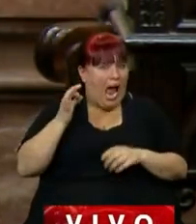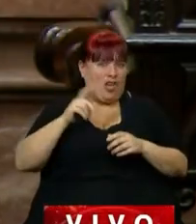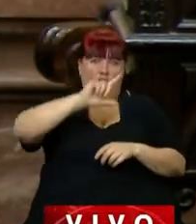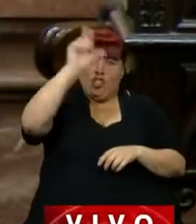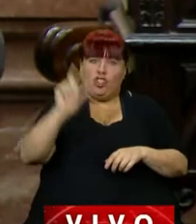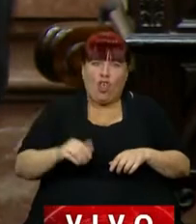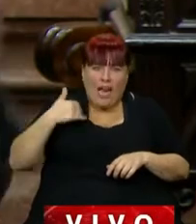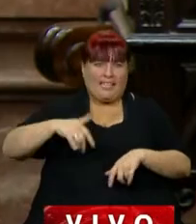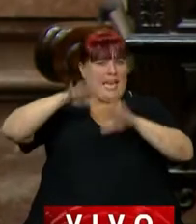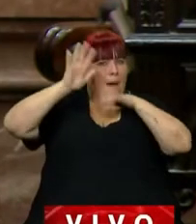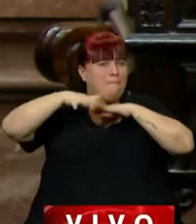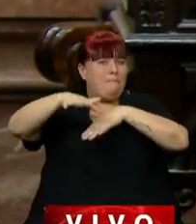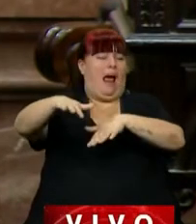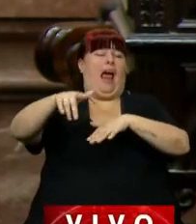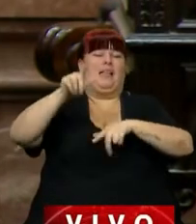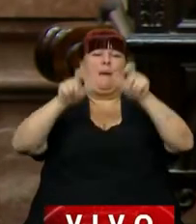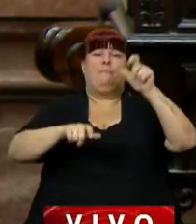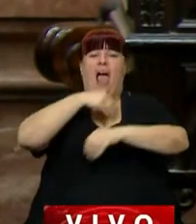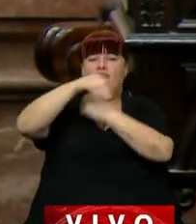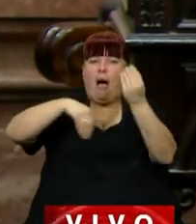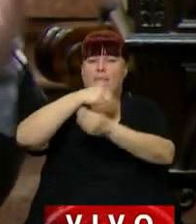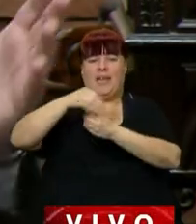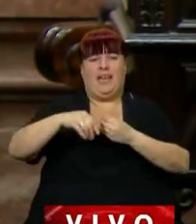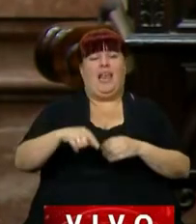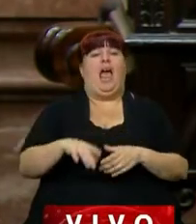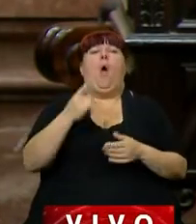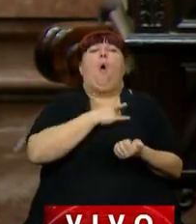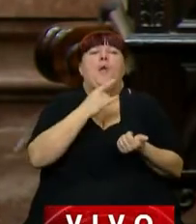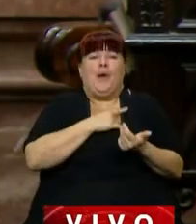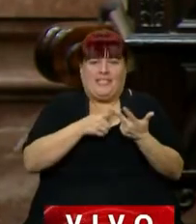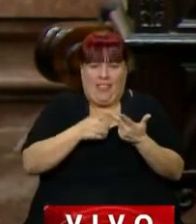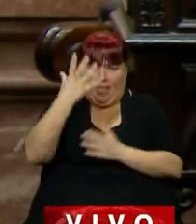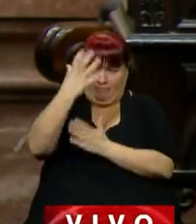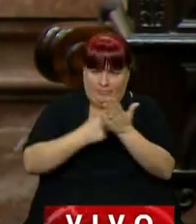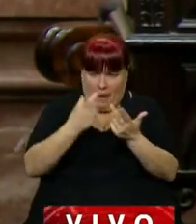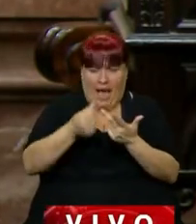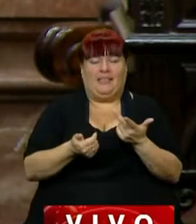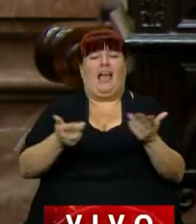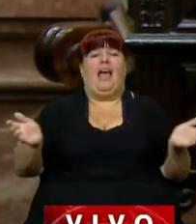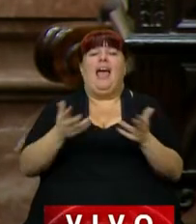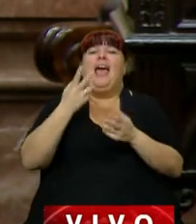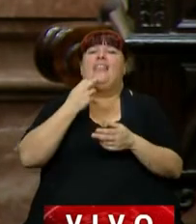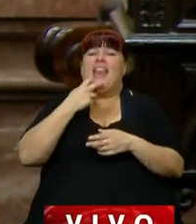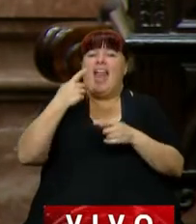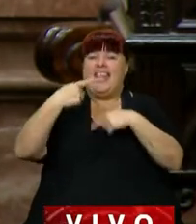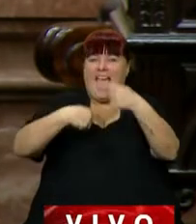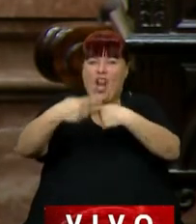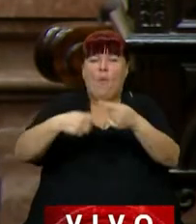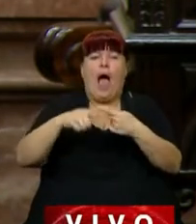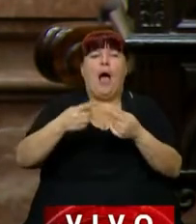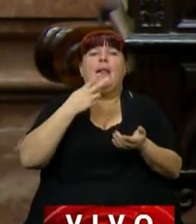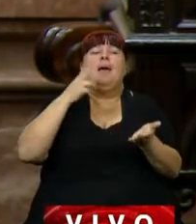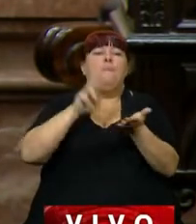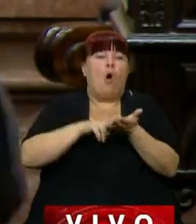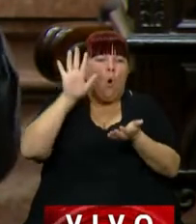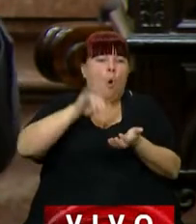todo el país, en las manifestaciones que hacían las familias, universidades, promoción de energías renovables,